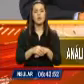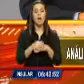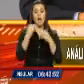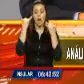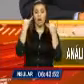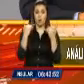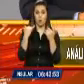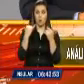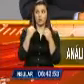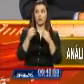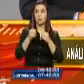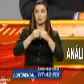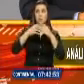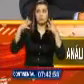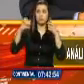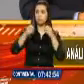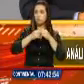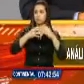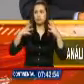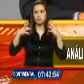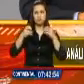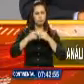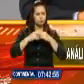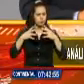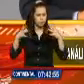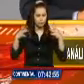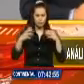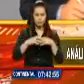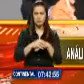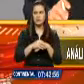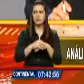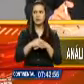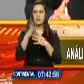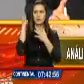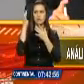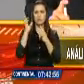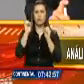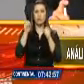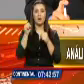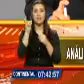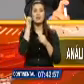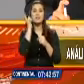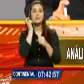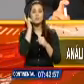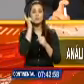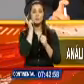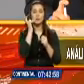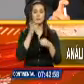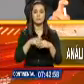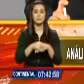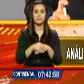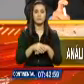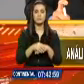Ahora es bombardeo donde quiera. Espero que ustedes puedan escuchar.